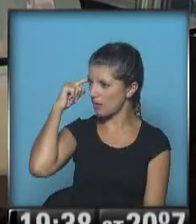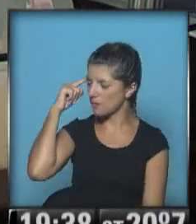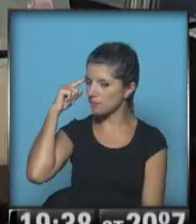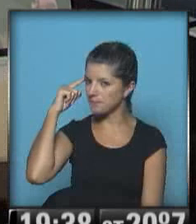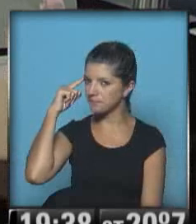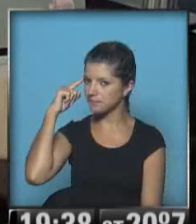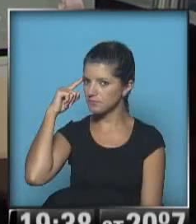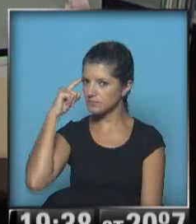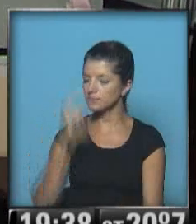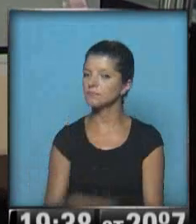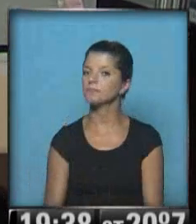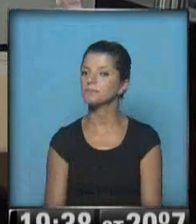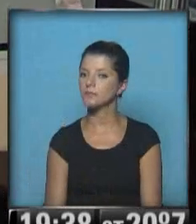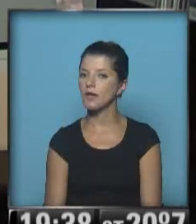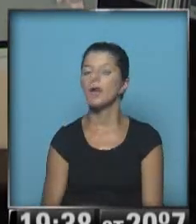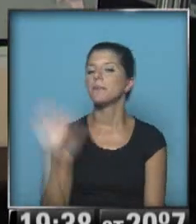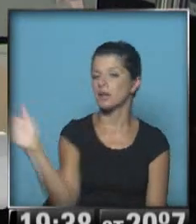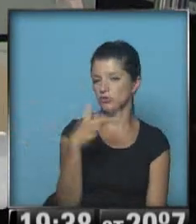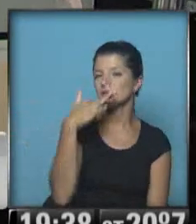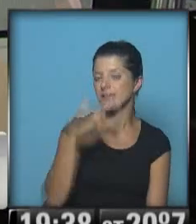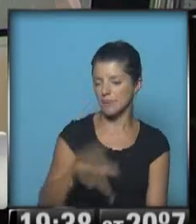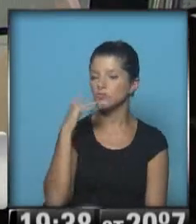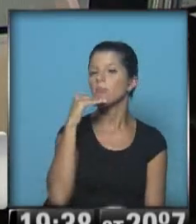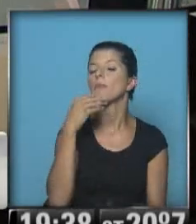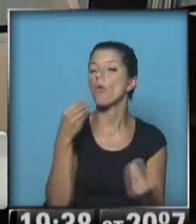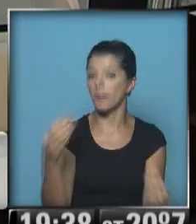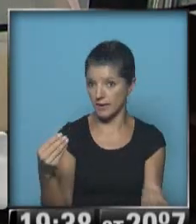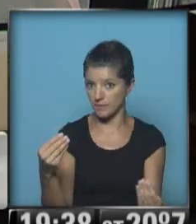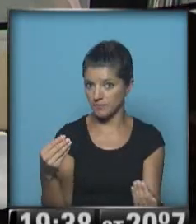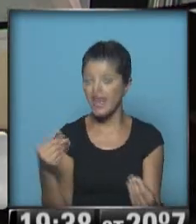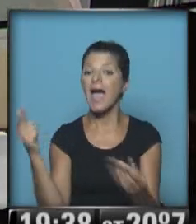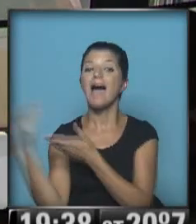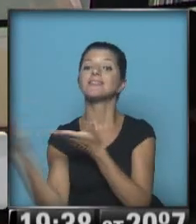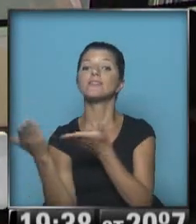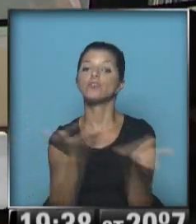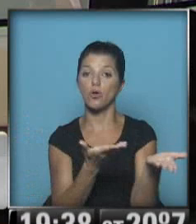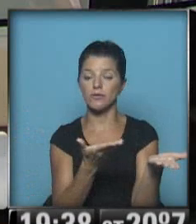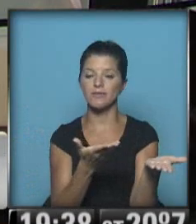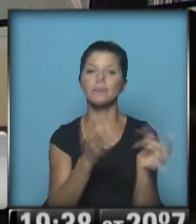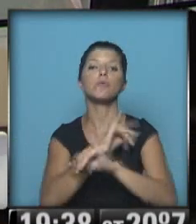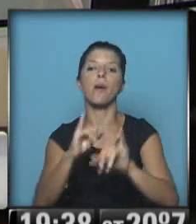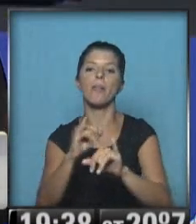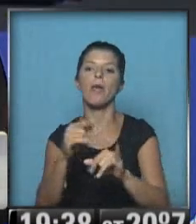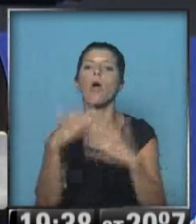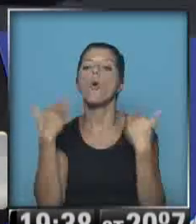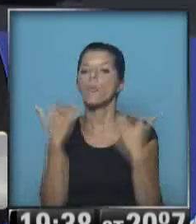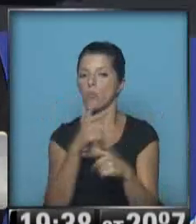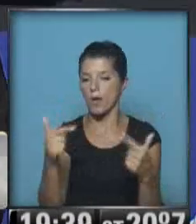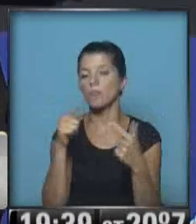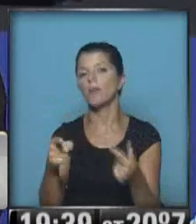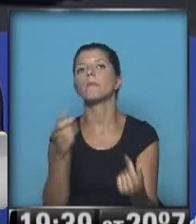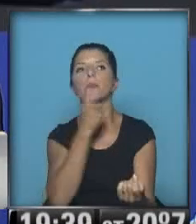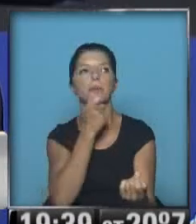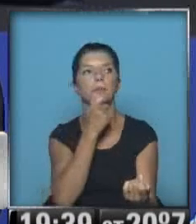que para que todos sepamos de que estamos hablando no existen los asesores de imágenes estos asesores pueden servir para vender